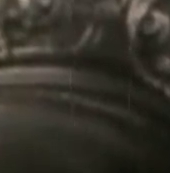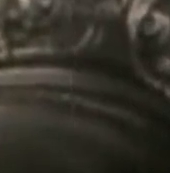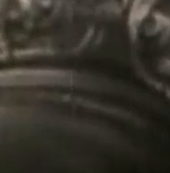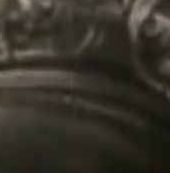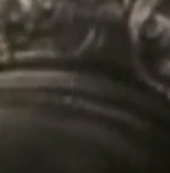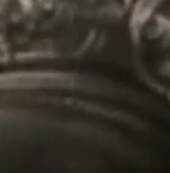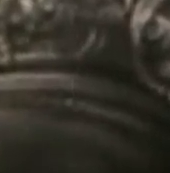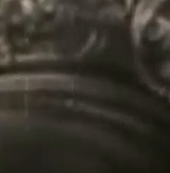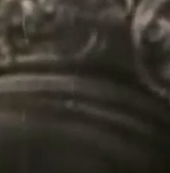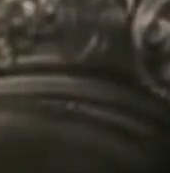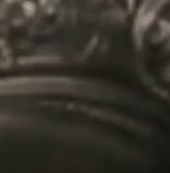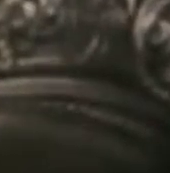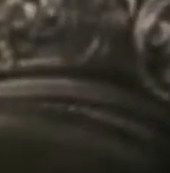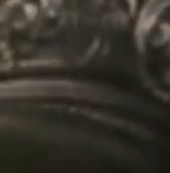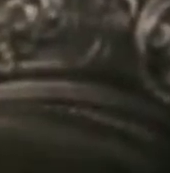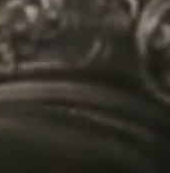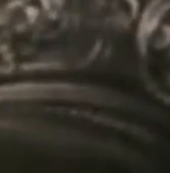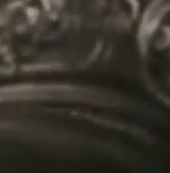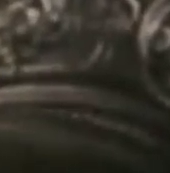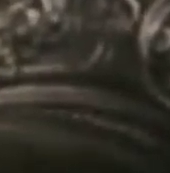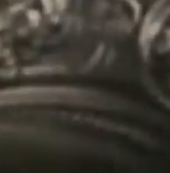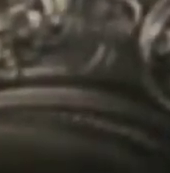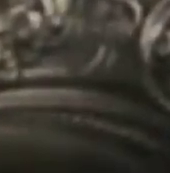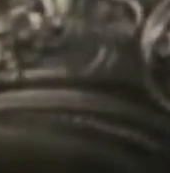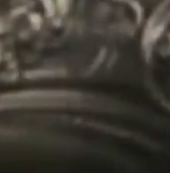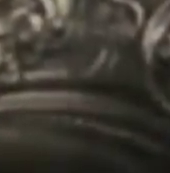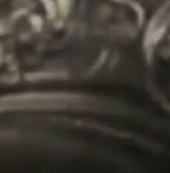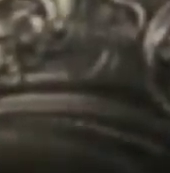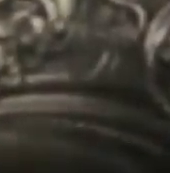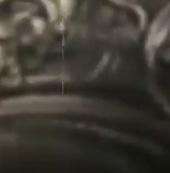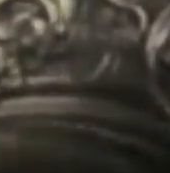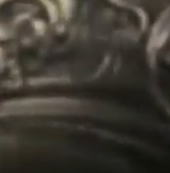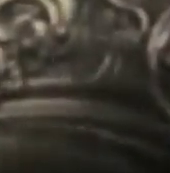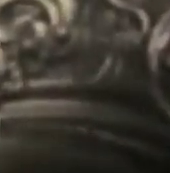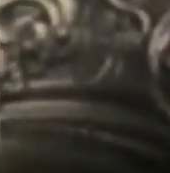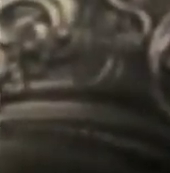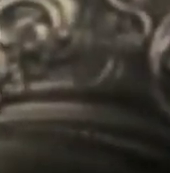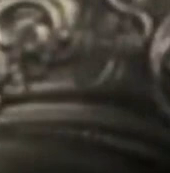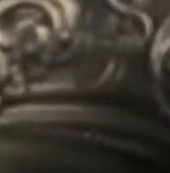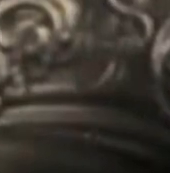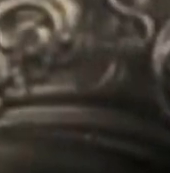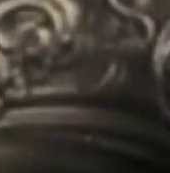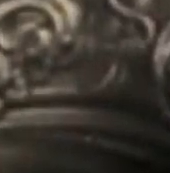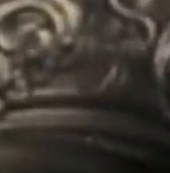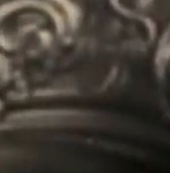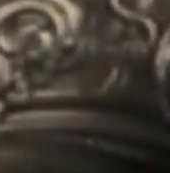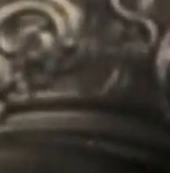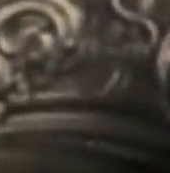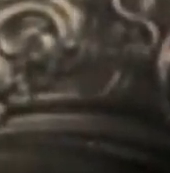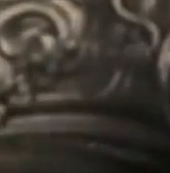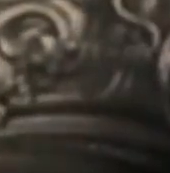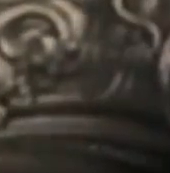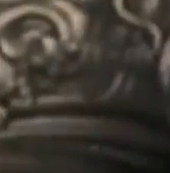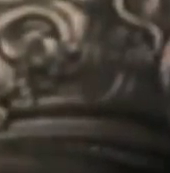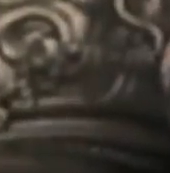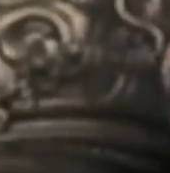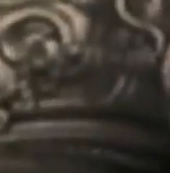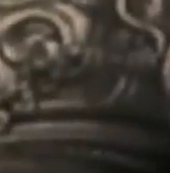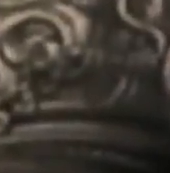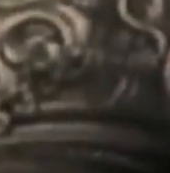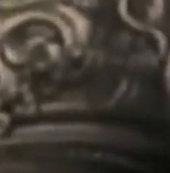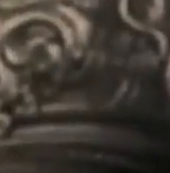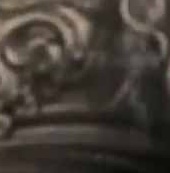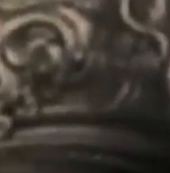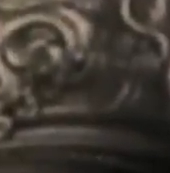familia, enternecidos en el recuerdo de la heroica abnegación del padre de la independencia mexicana y haciendo en lo íntimo de su